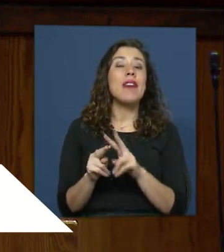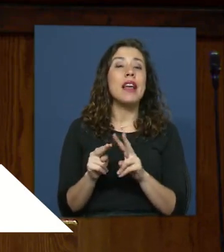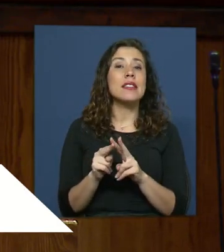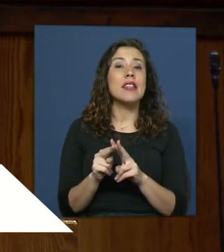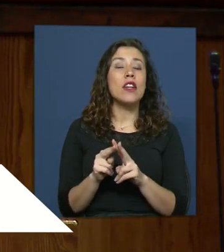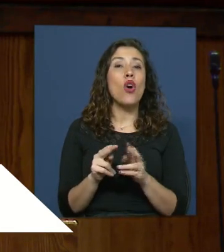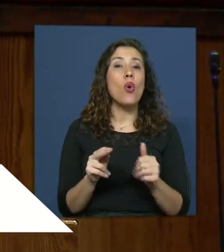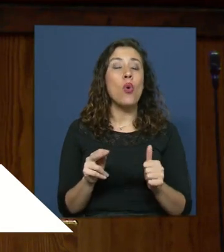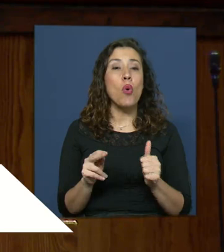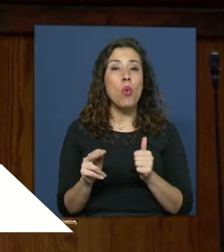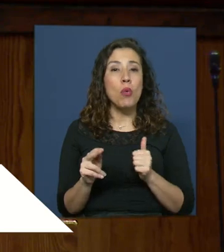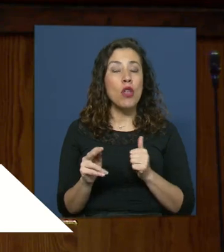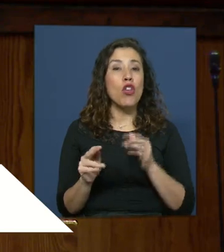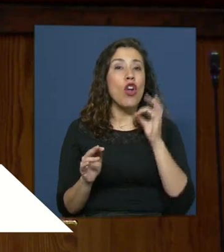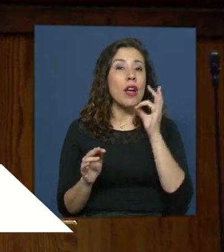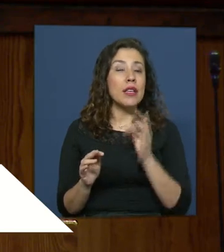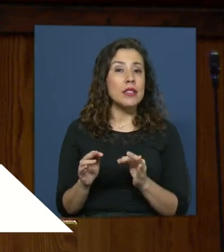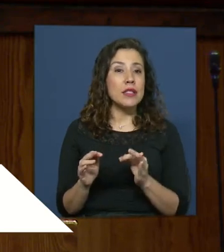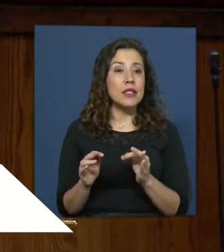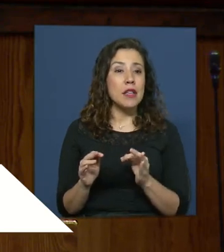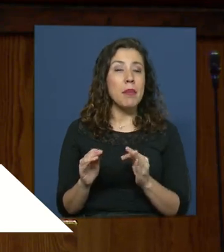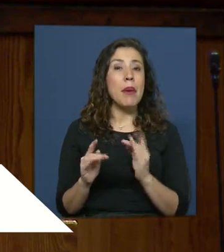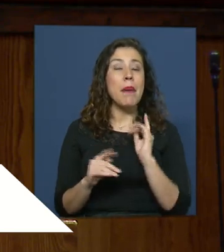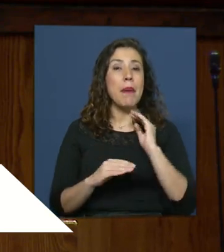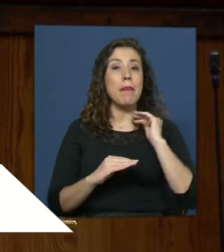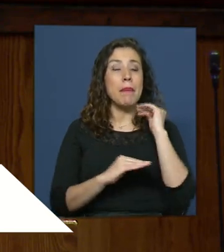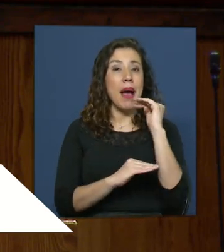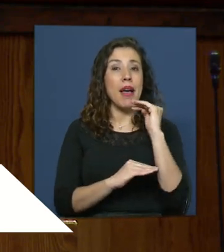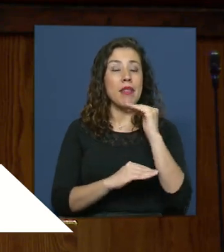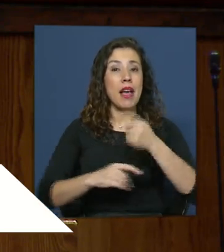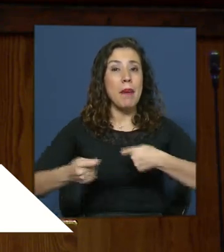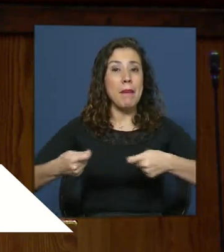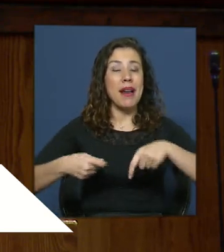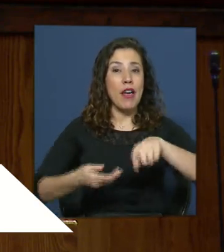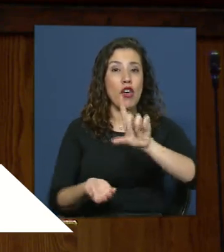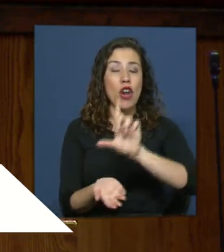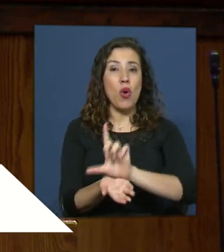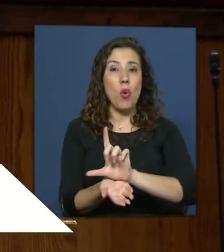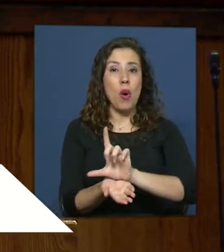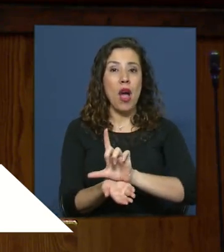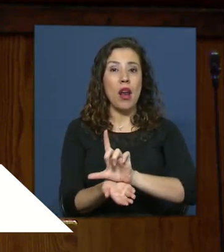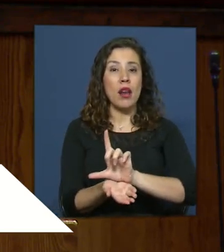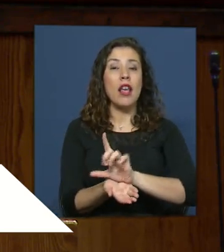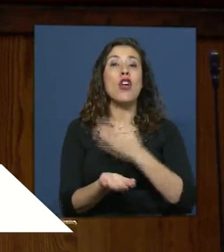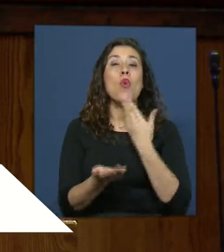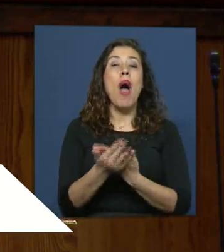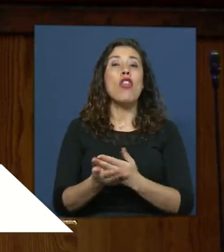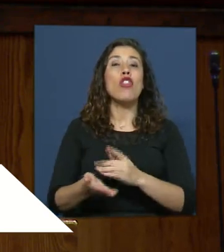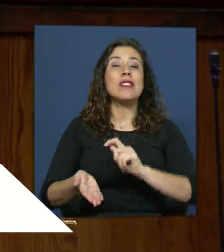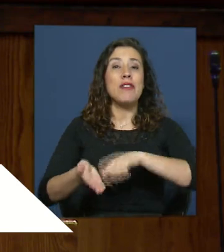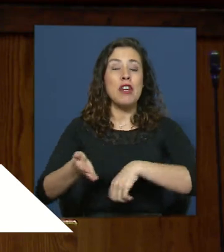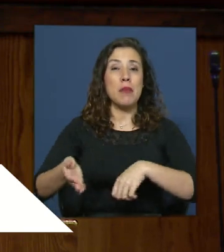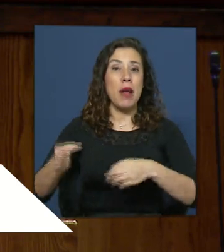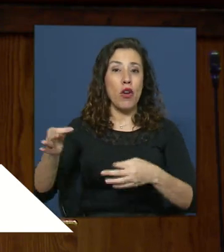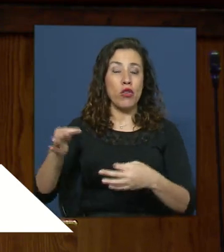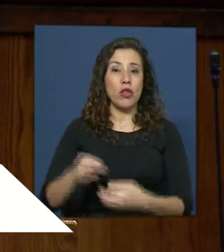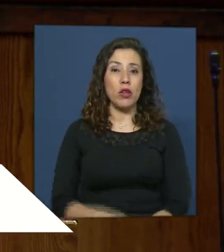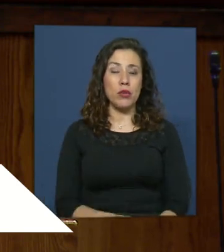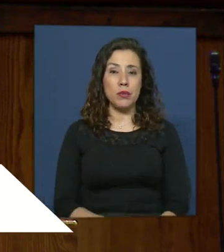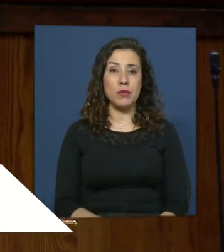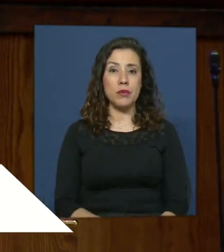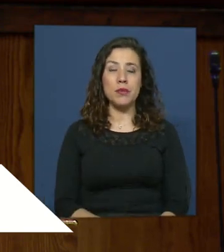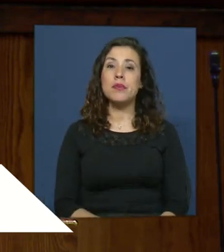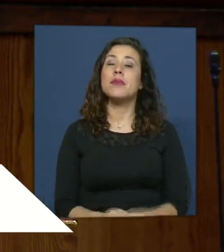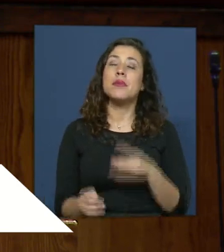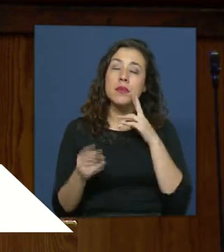los términos y condiciones que habitualmente prevalecen en el mercado, en el lugar y tiempo de celebración. A su vez,